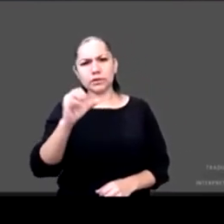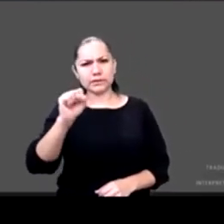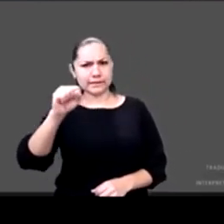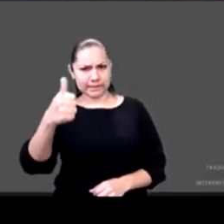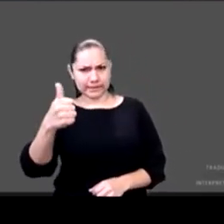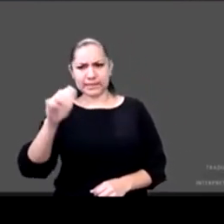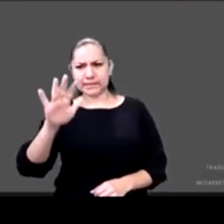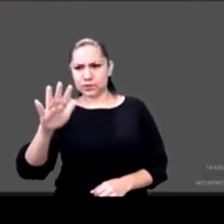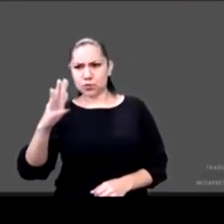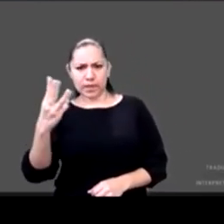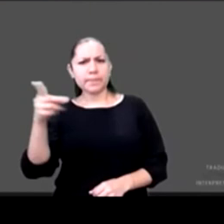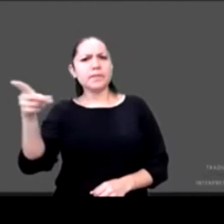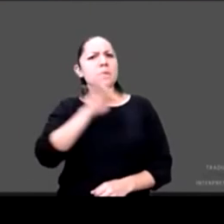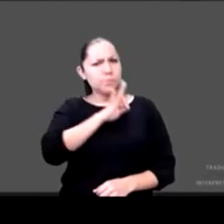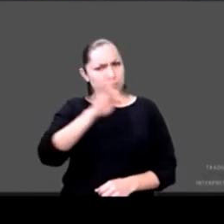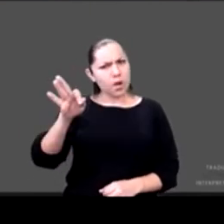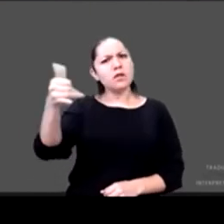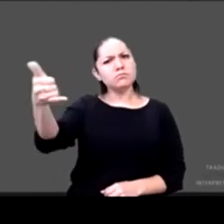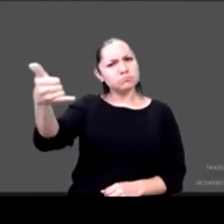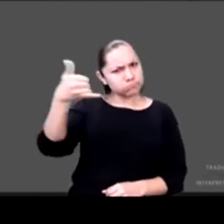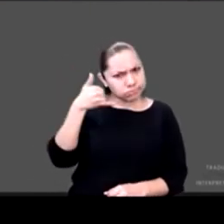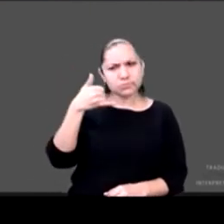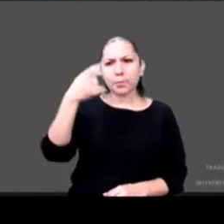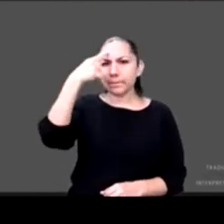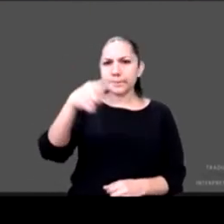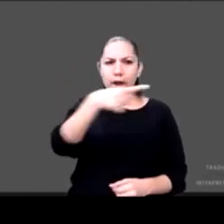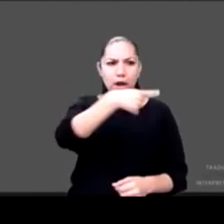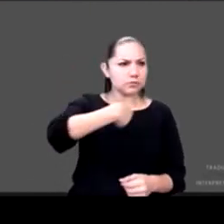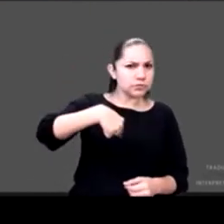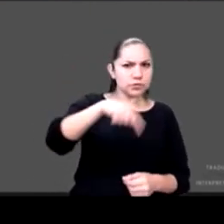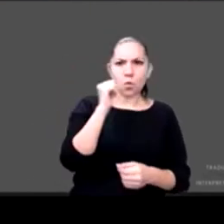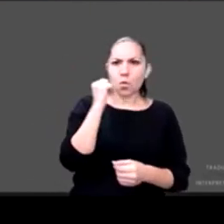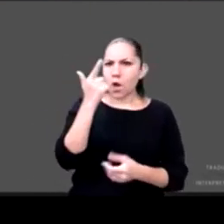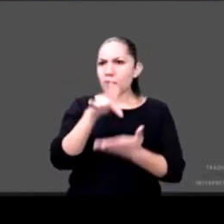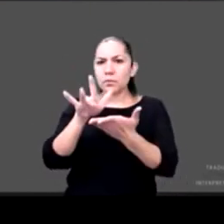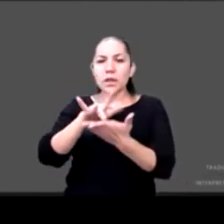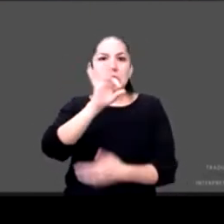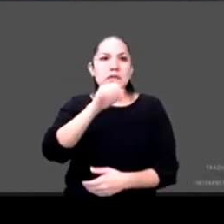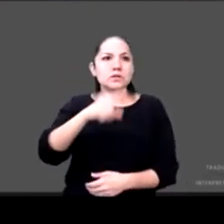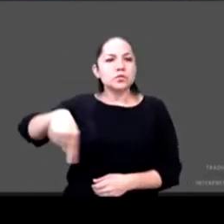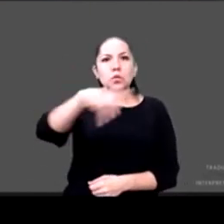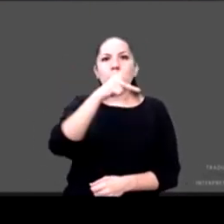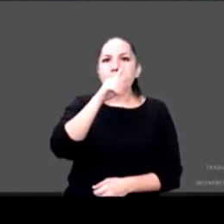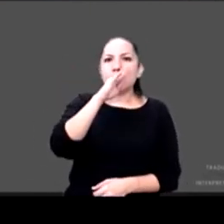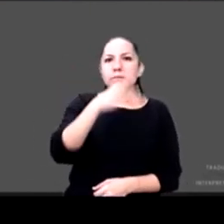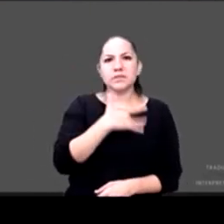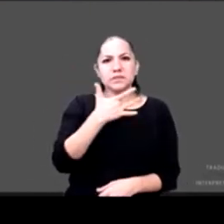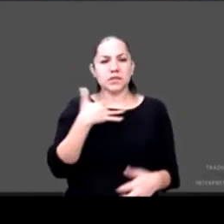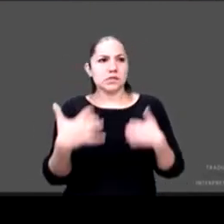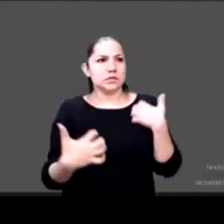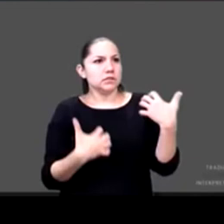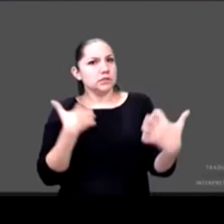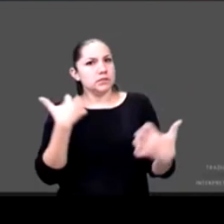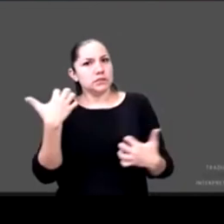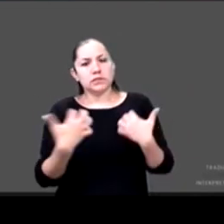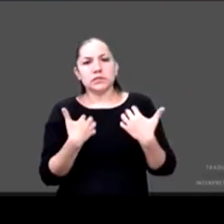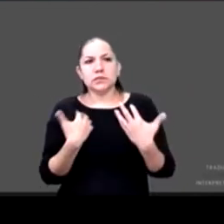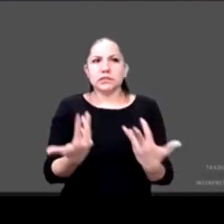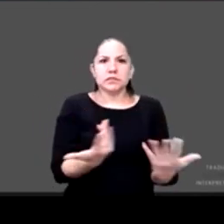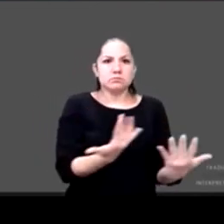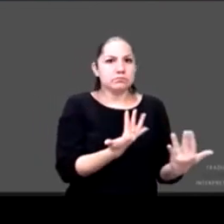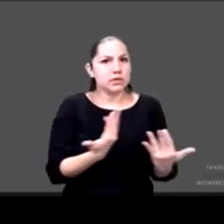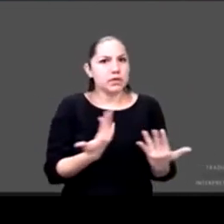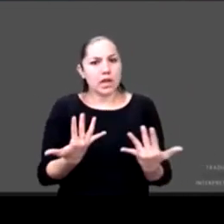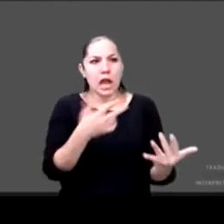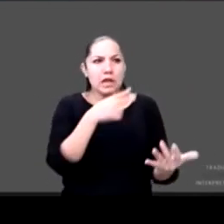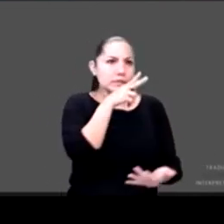55 88 54 6653, y el chat para los jóvenes. No se vale quedarse callado, hay que pedir ayuda. Y por último,